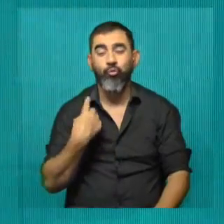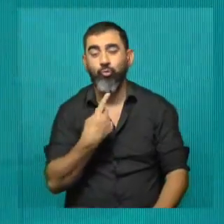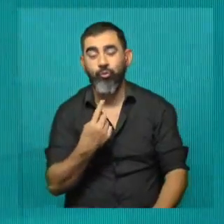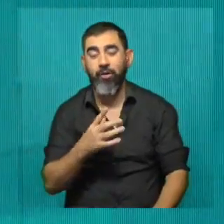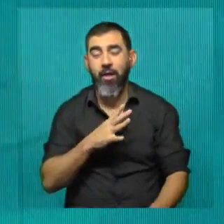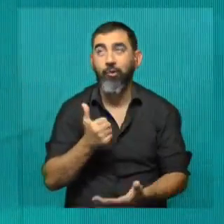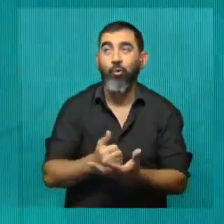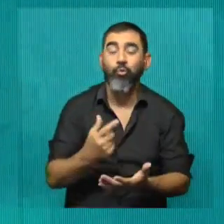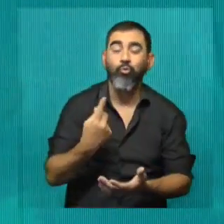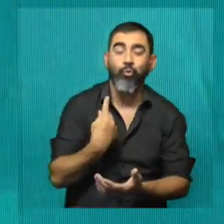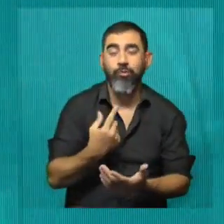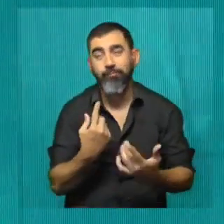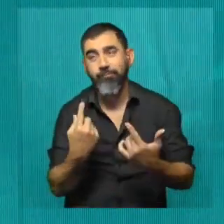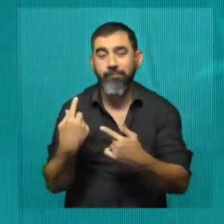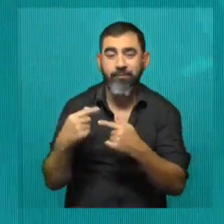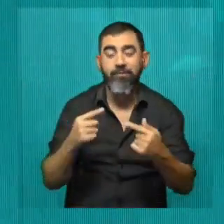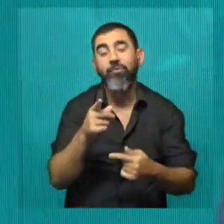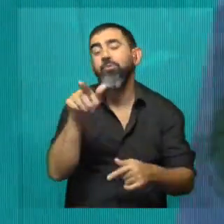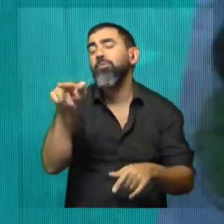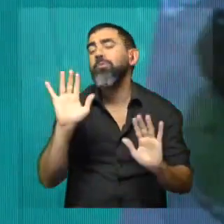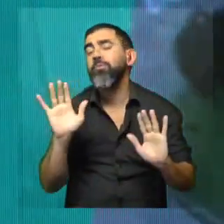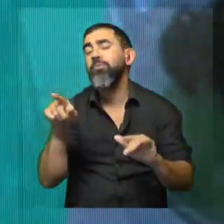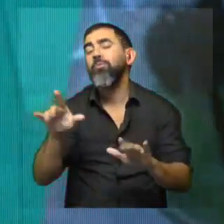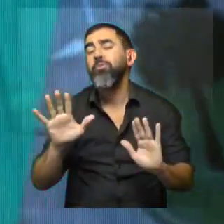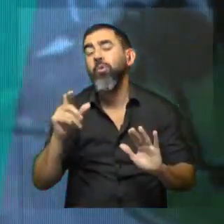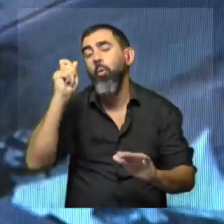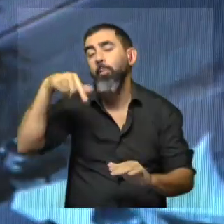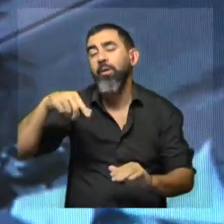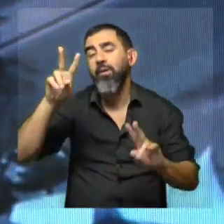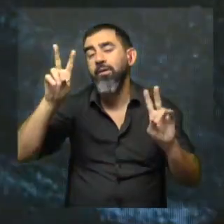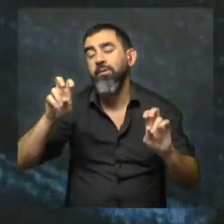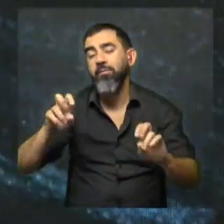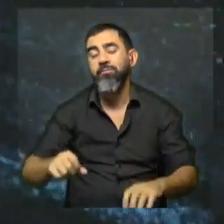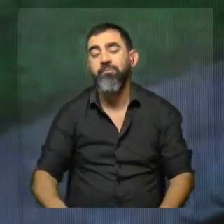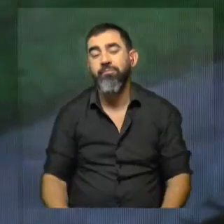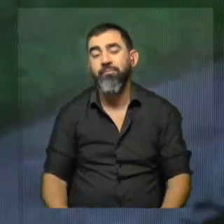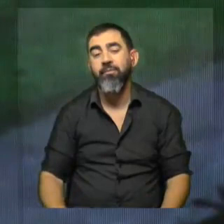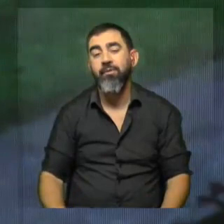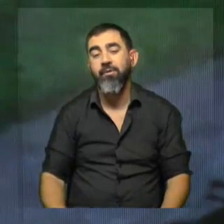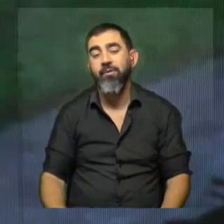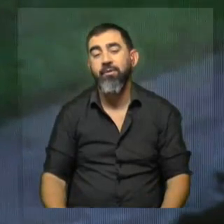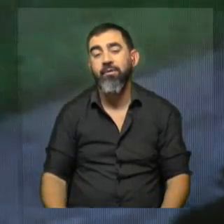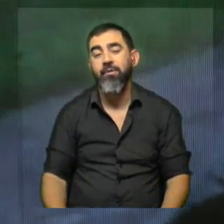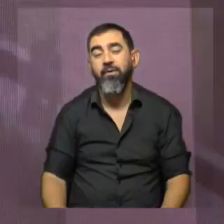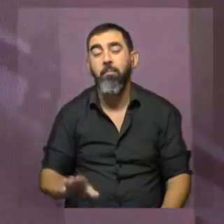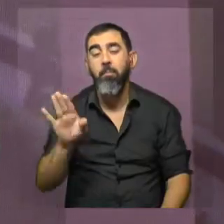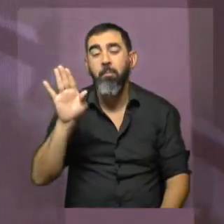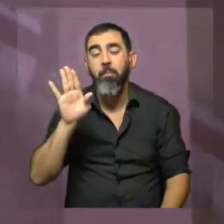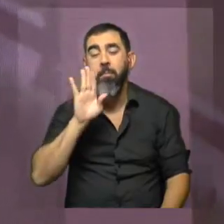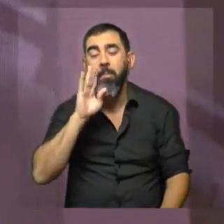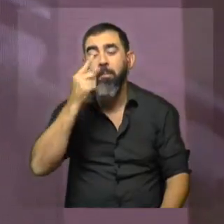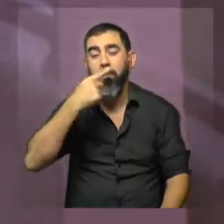sola. Claro. Claro. ¿Usted, Pilar? ¿Qué? No, ¿usted qué opina a propósito del tema de Yoti? ¿Eso decía?